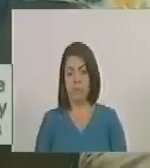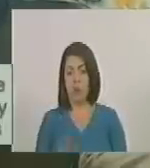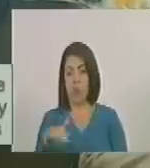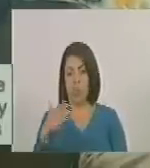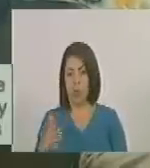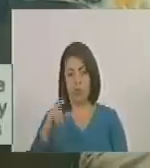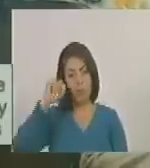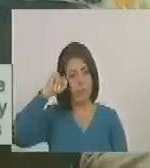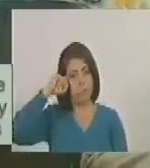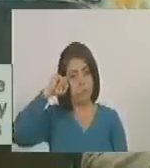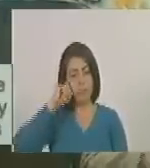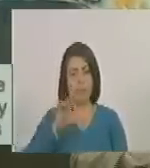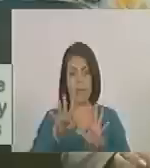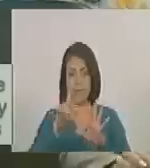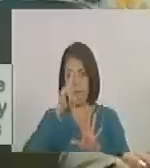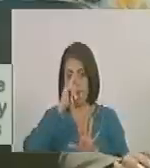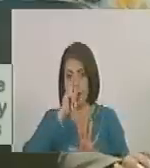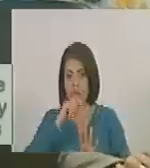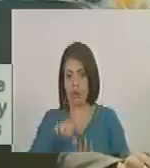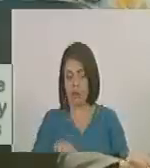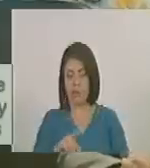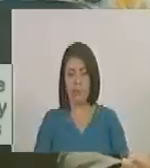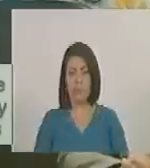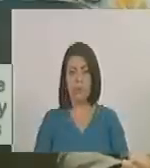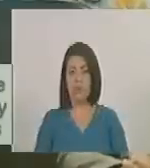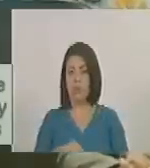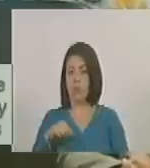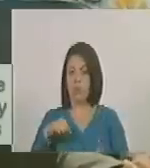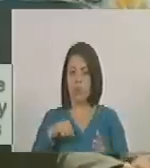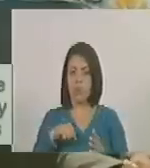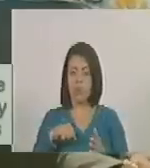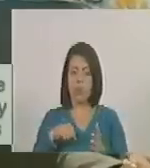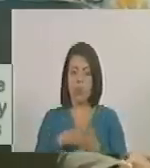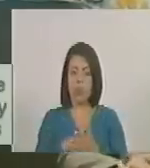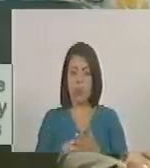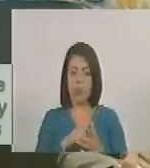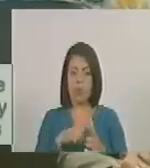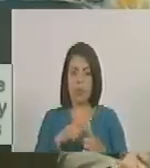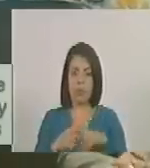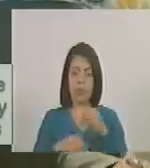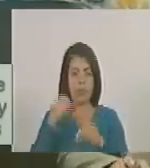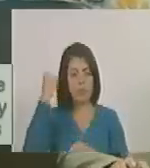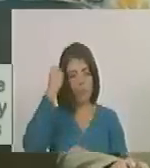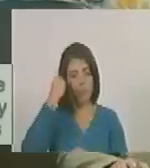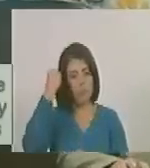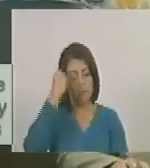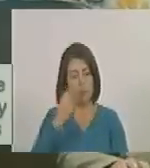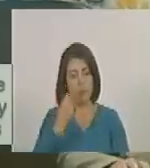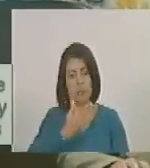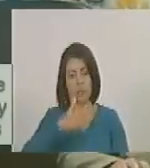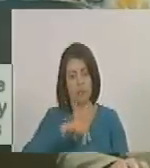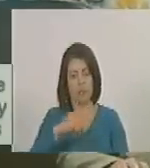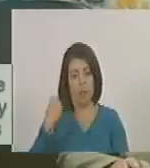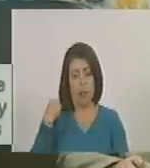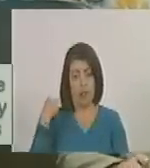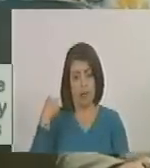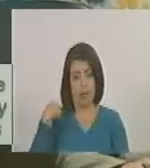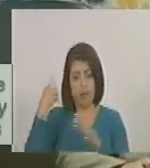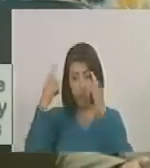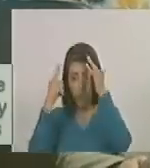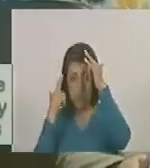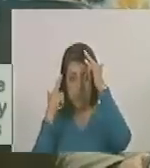cuando conmemorábamos 10 años del golpe de timón, esa reflexión a la cual nos llamó el comandante Hugo